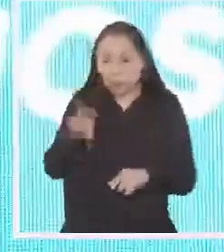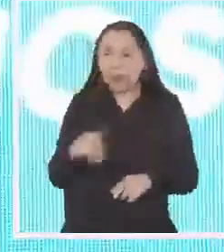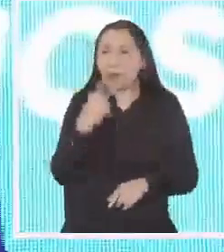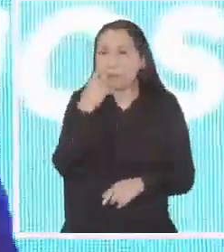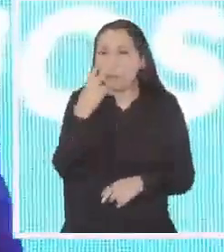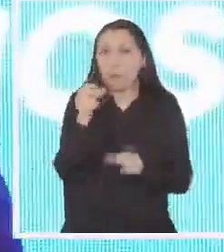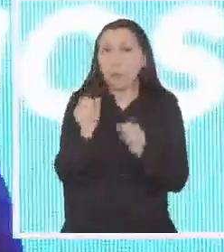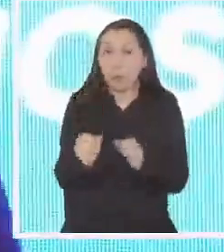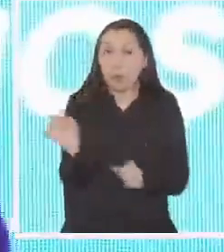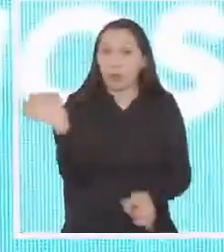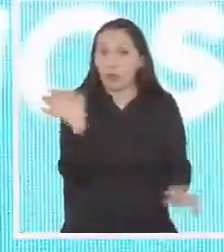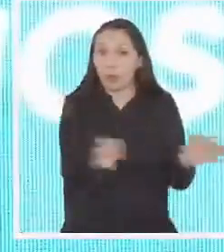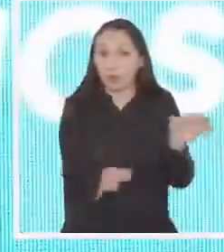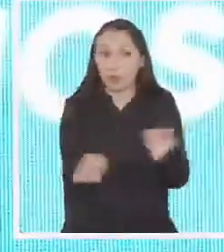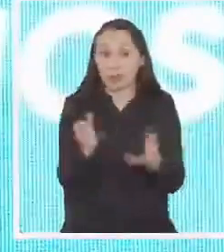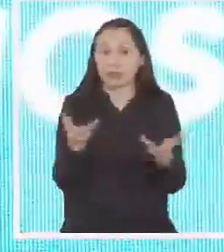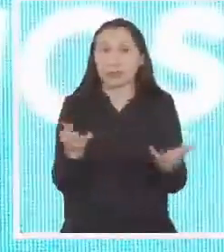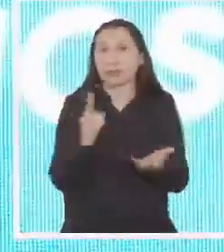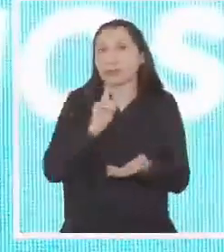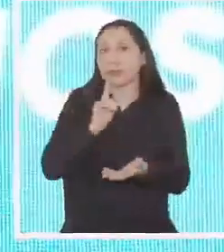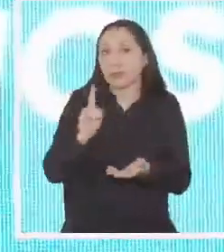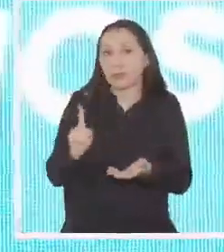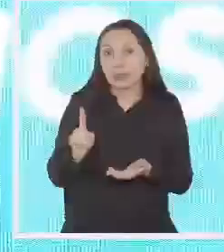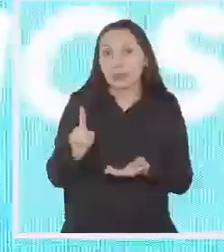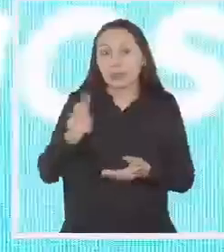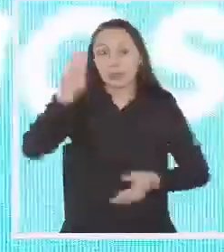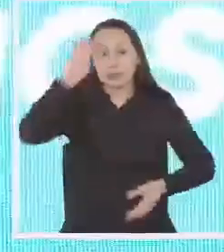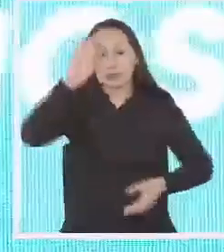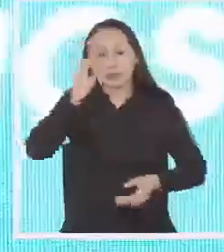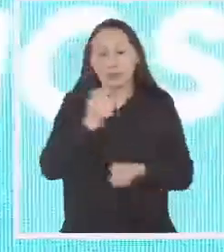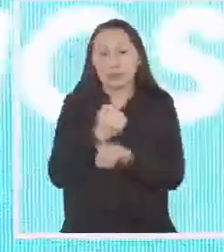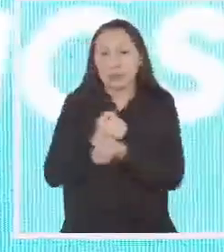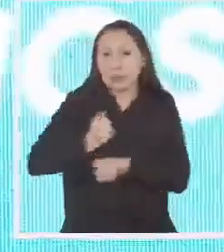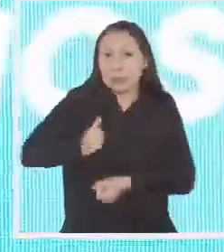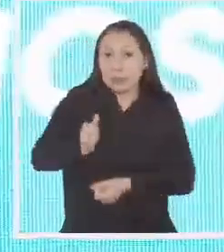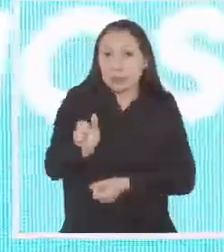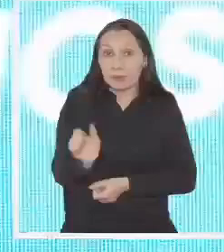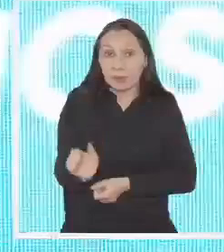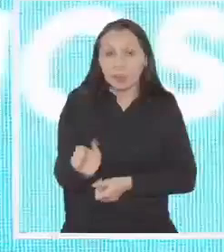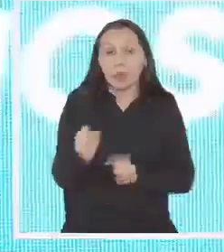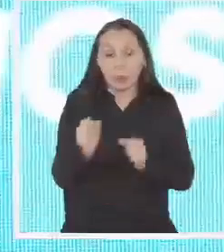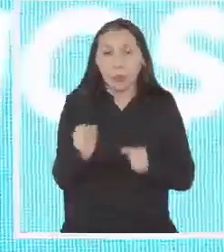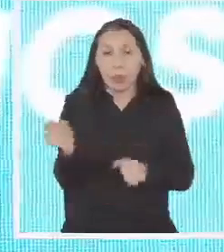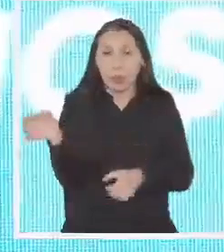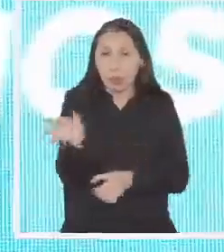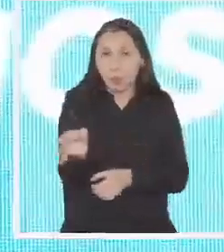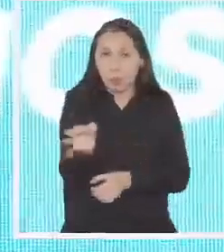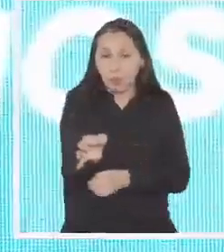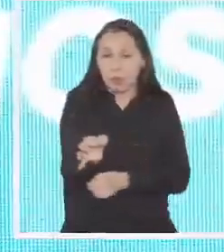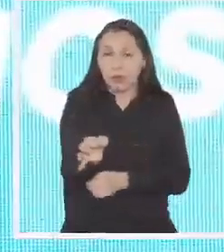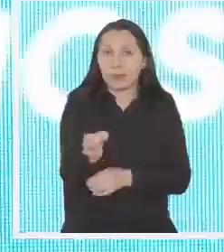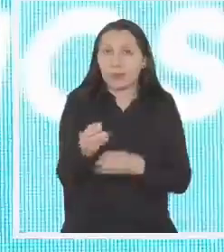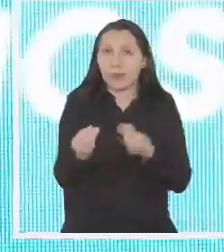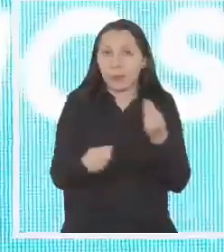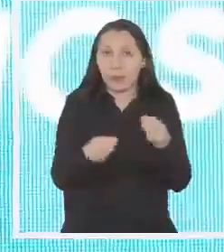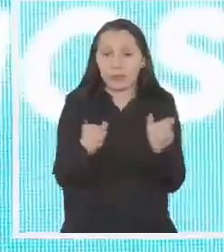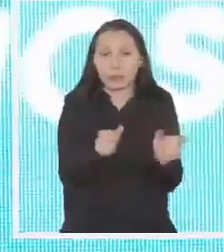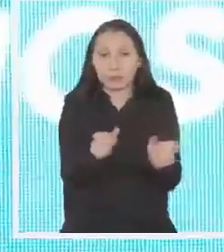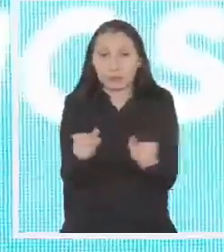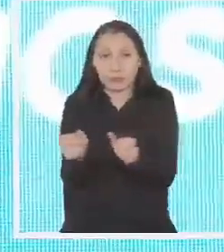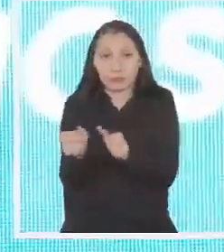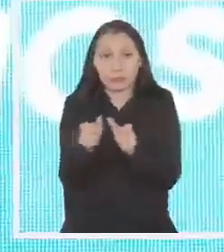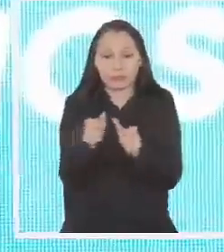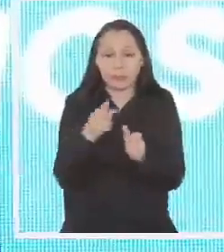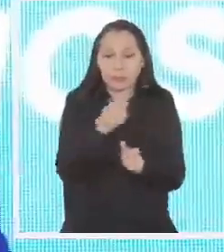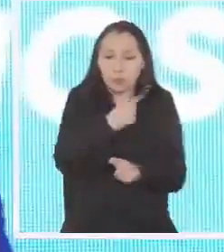se lo podrán decir, la Policía de Investigaciones y Carabineros de Chile, que la seguridad ha sido